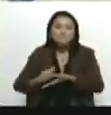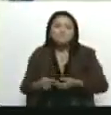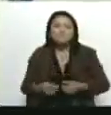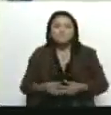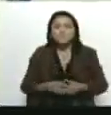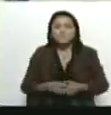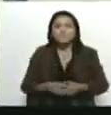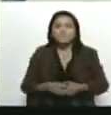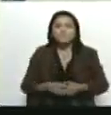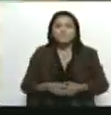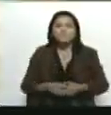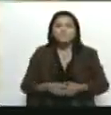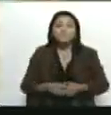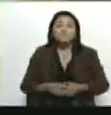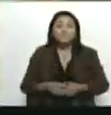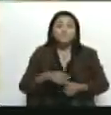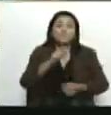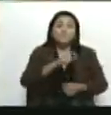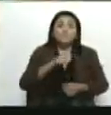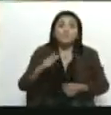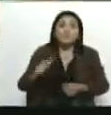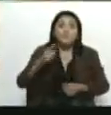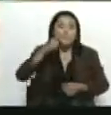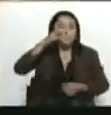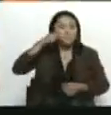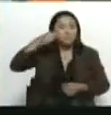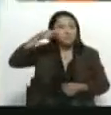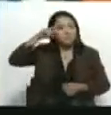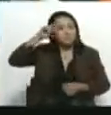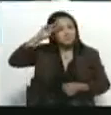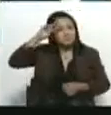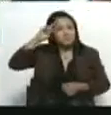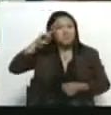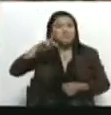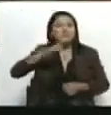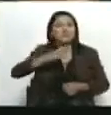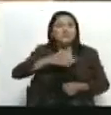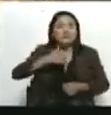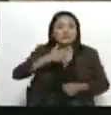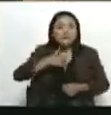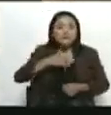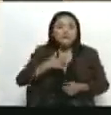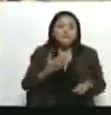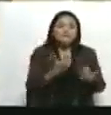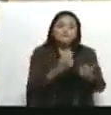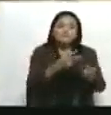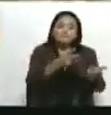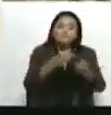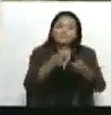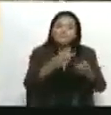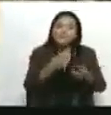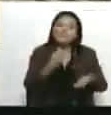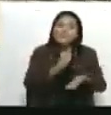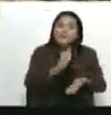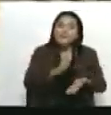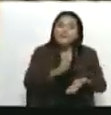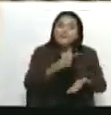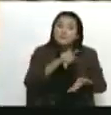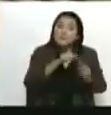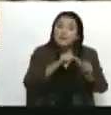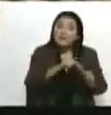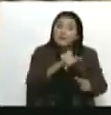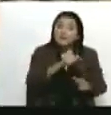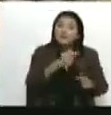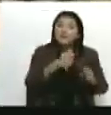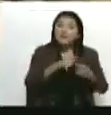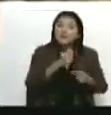informal lamentan que personas usurpadores intentan permanentemente sobornarlos con el cobro de vacunas que oscilan diariamente